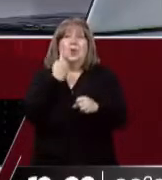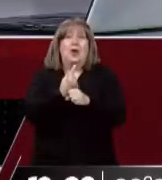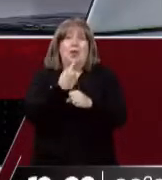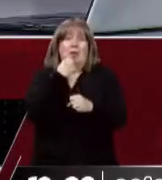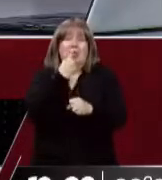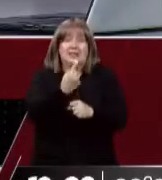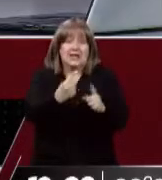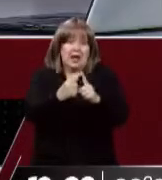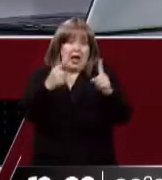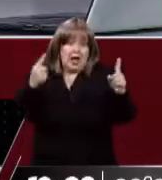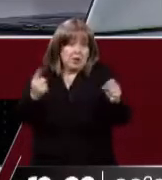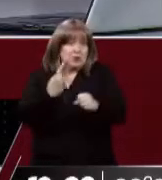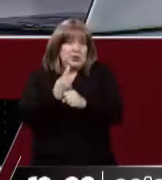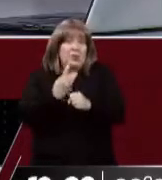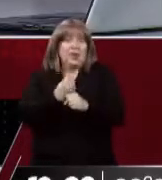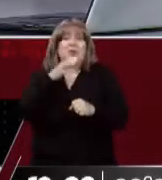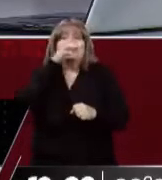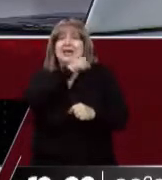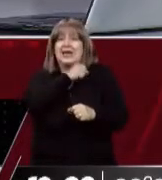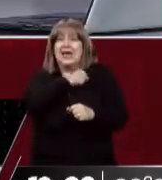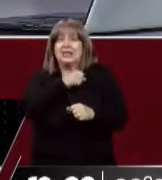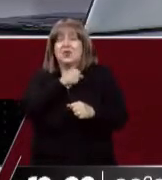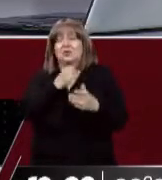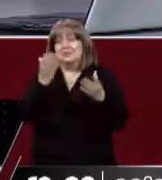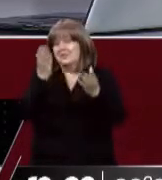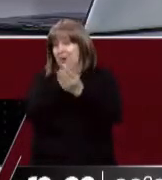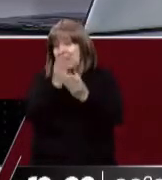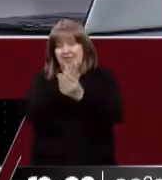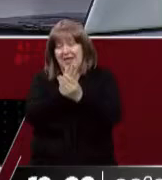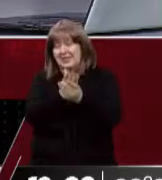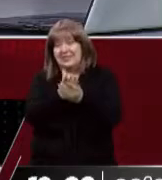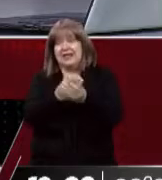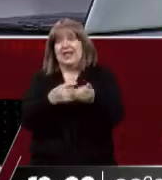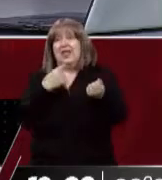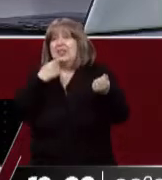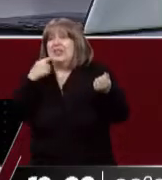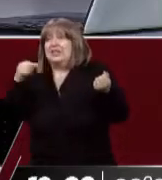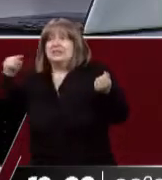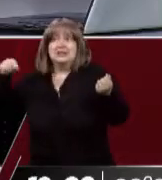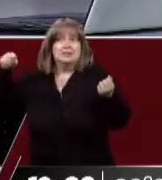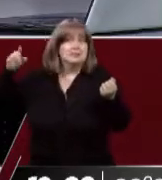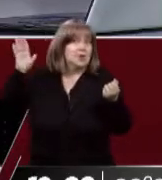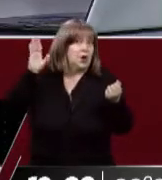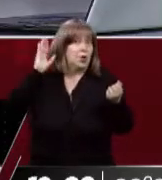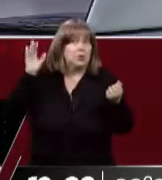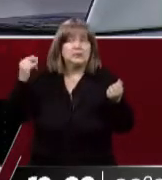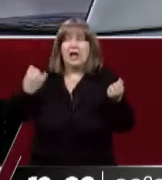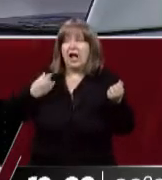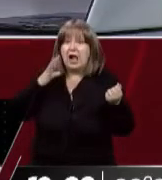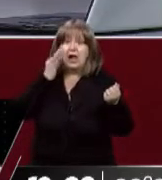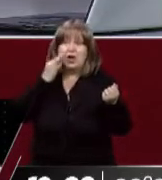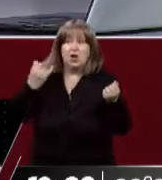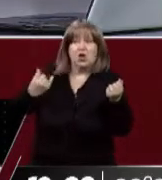poco que uno se puede desprender de esta iglesia ha trascendido la esa que van surgiendo en torno a la investigación